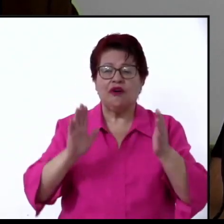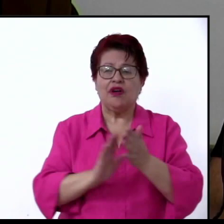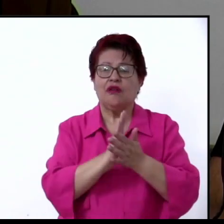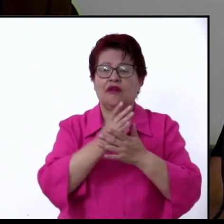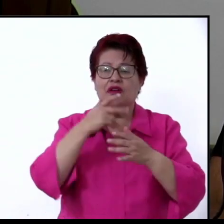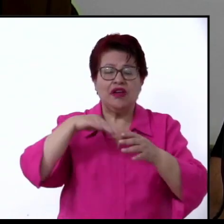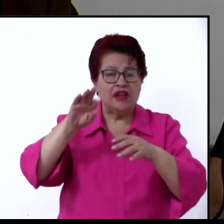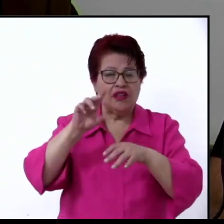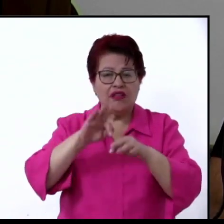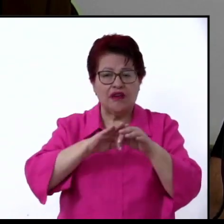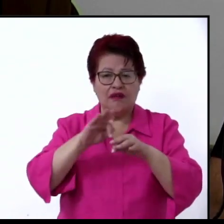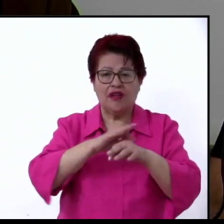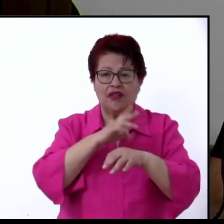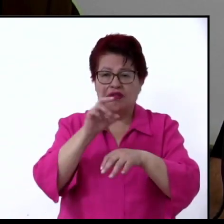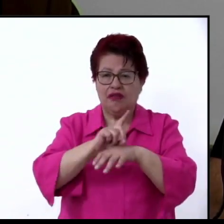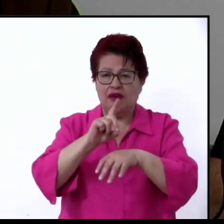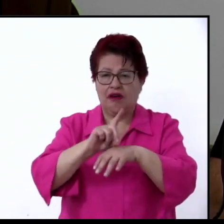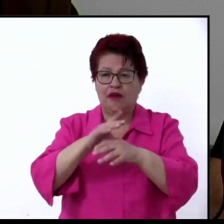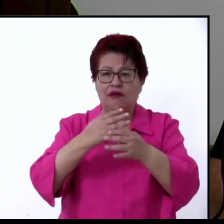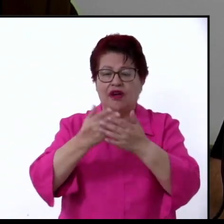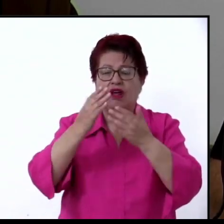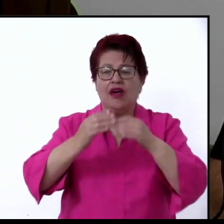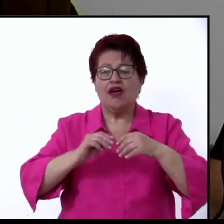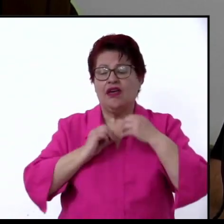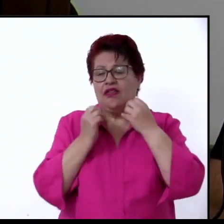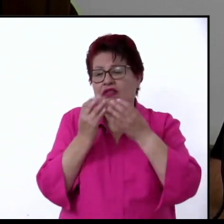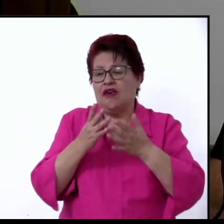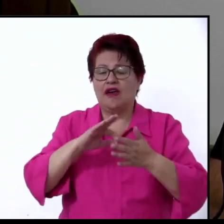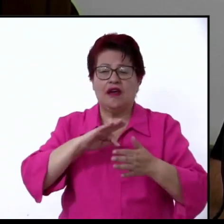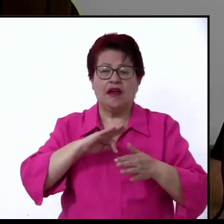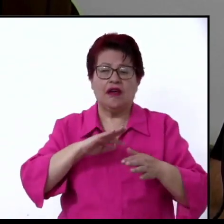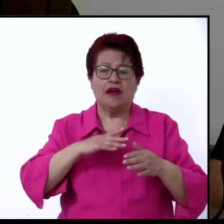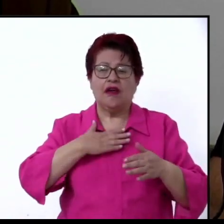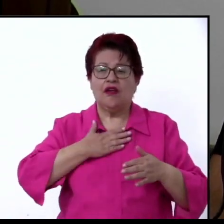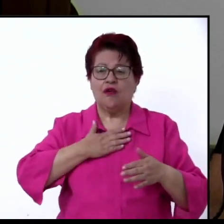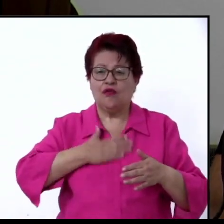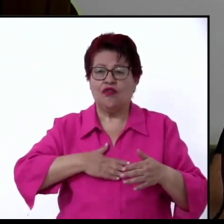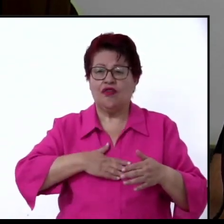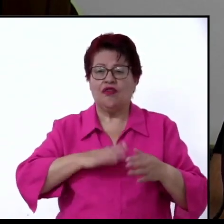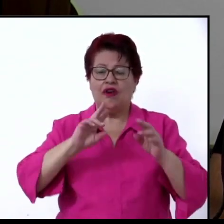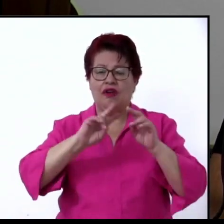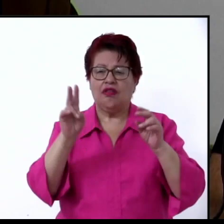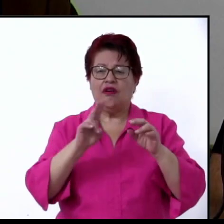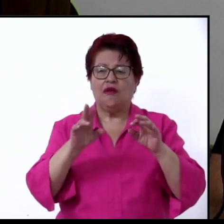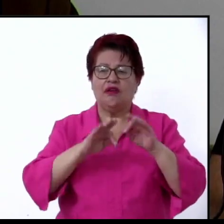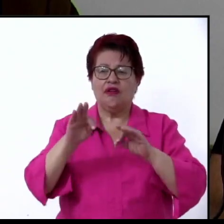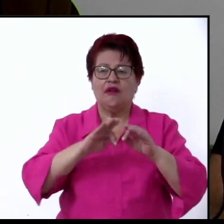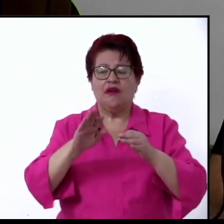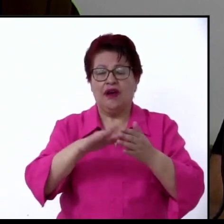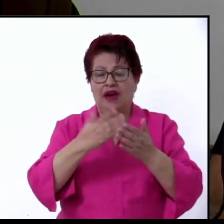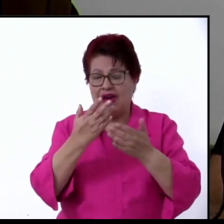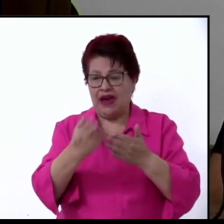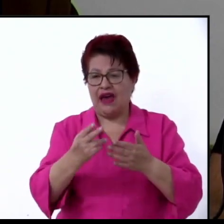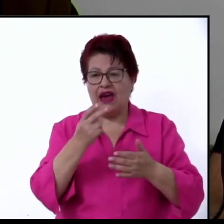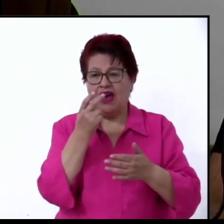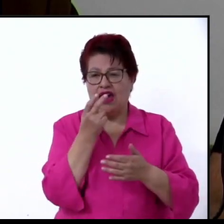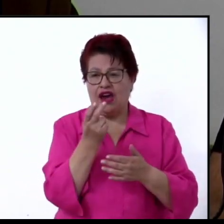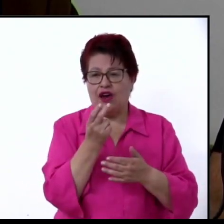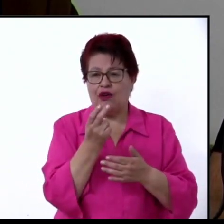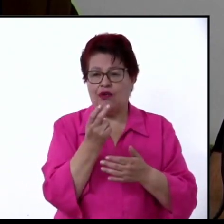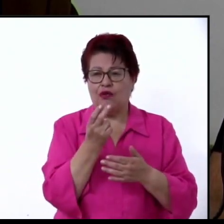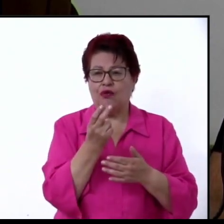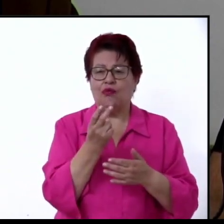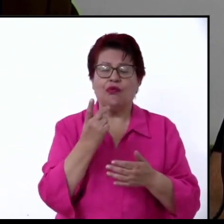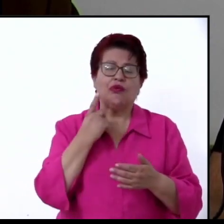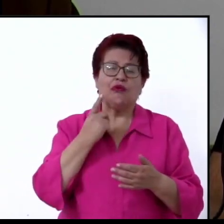días para poder brindar justicia en materia laboral. Así es de que justo es parte de lo que mencionaba el